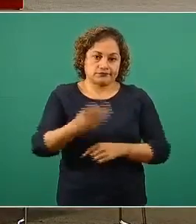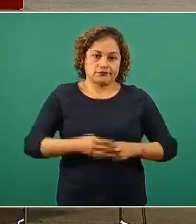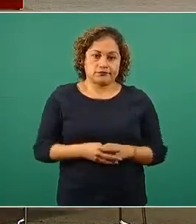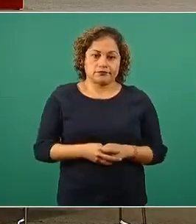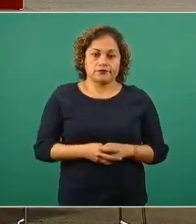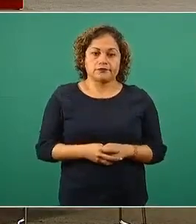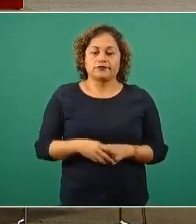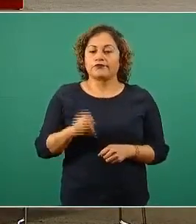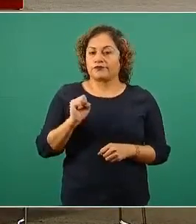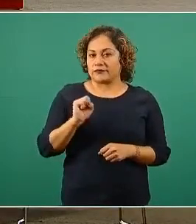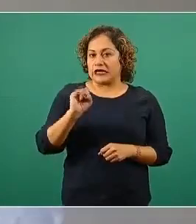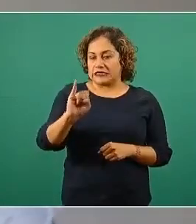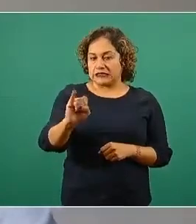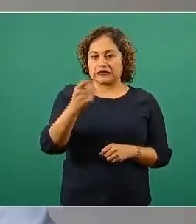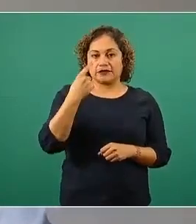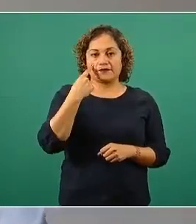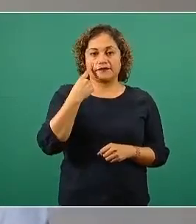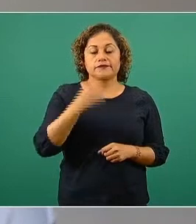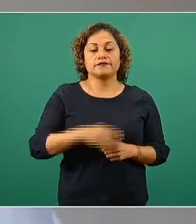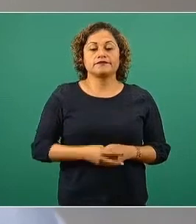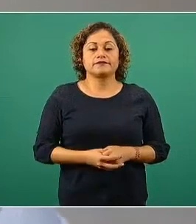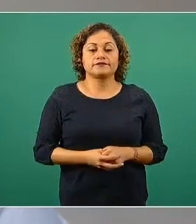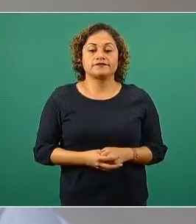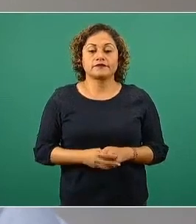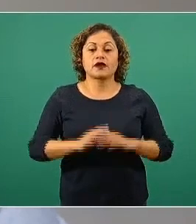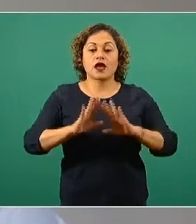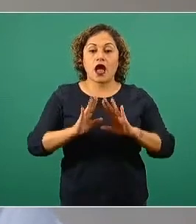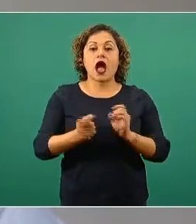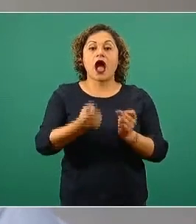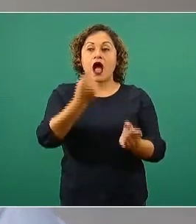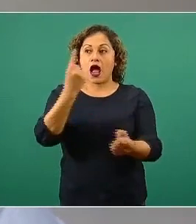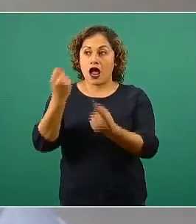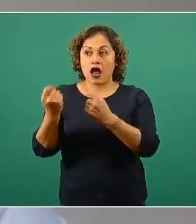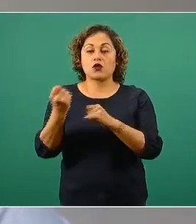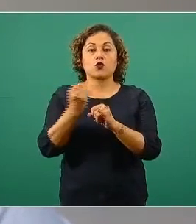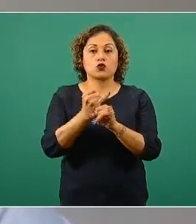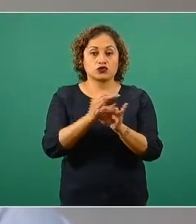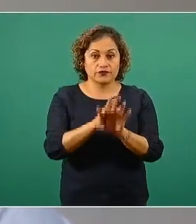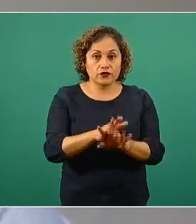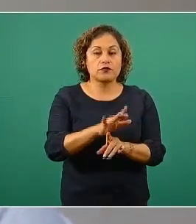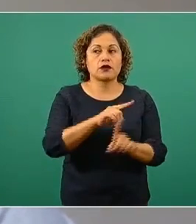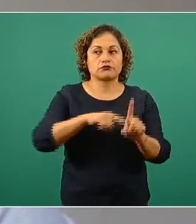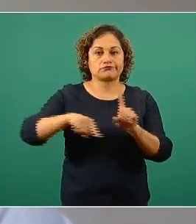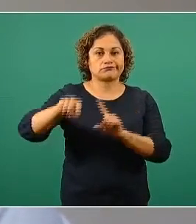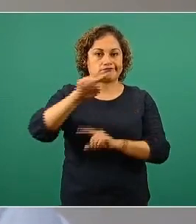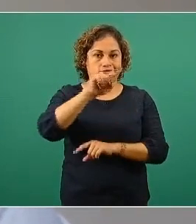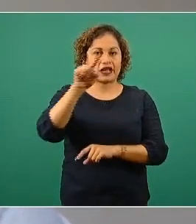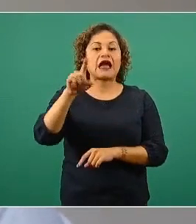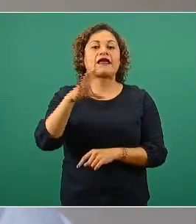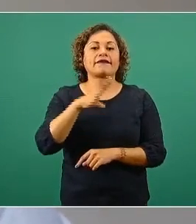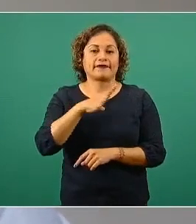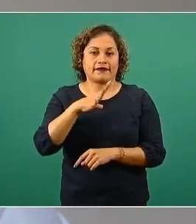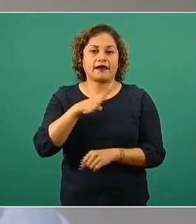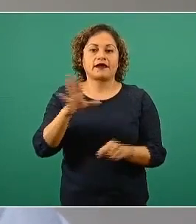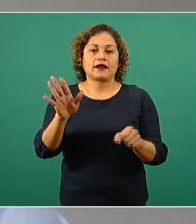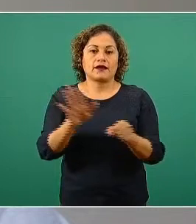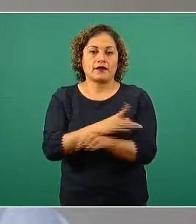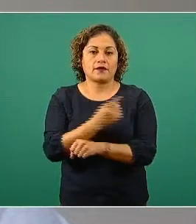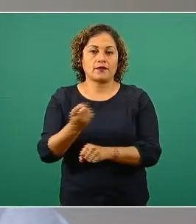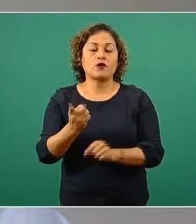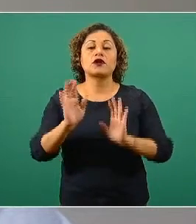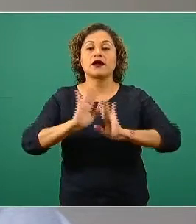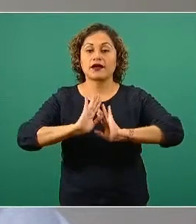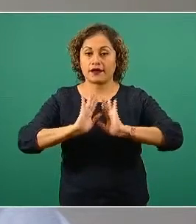Sí, con mucho gusto. De hecho, en algunos medios ya se empezó a comentar, dado que se llegó a una definición para efectos